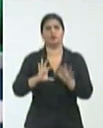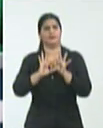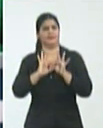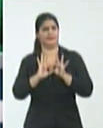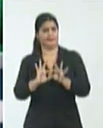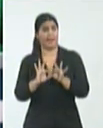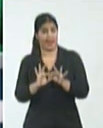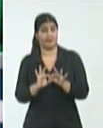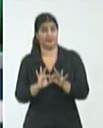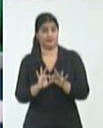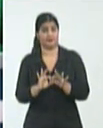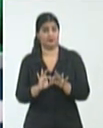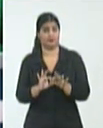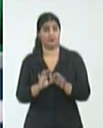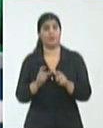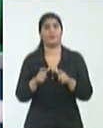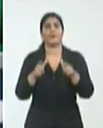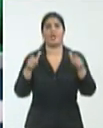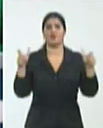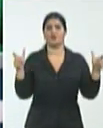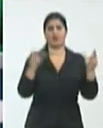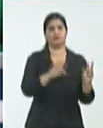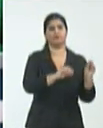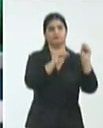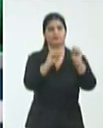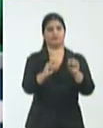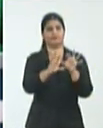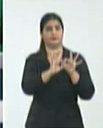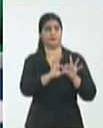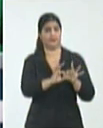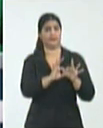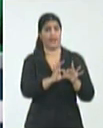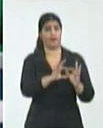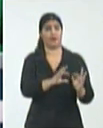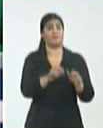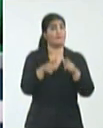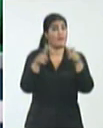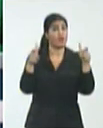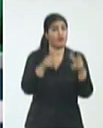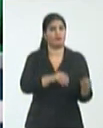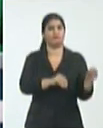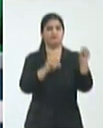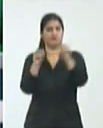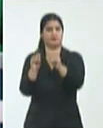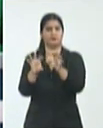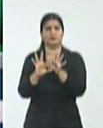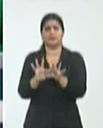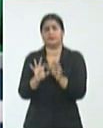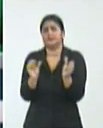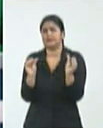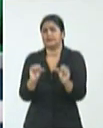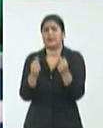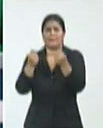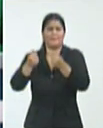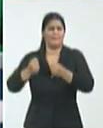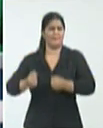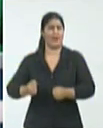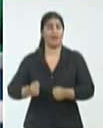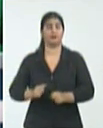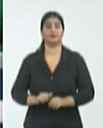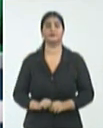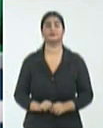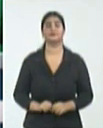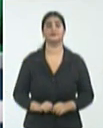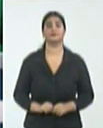severidad. En el acumulado es el 31,1%. Realmente, a pesar de los mensajes diarios,